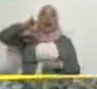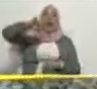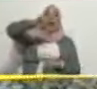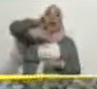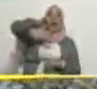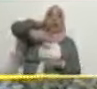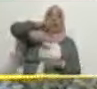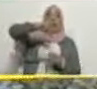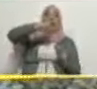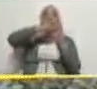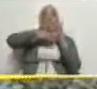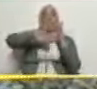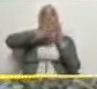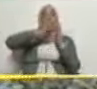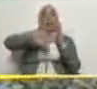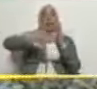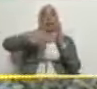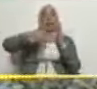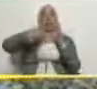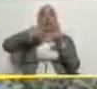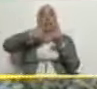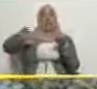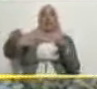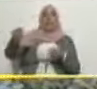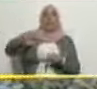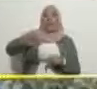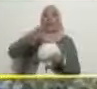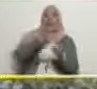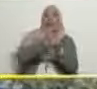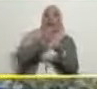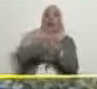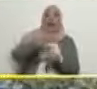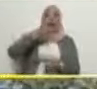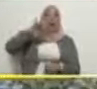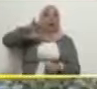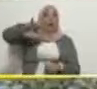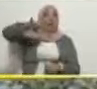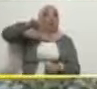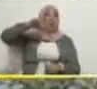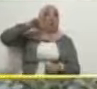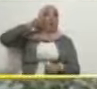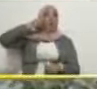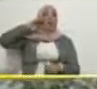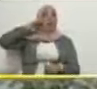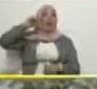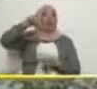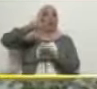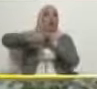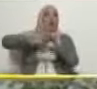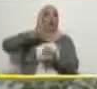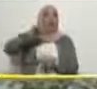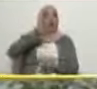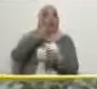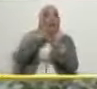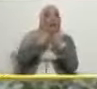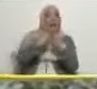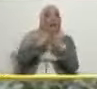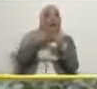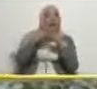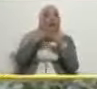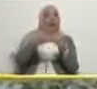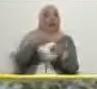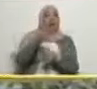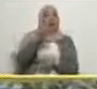medios y paredes, pero sobre todo en las redes, ganar la batalla comunicacional de la Venezuela bonita, de la Venezuela